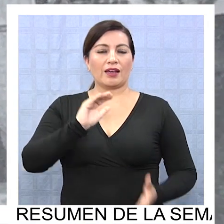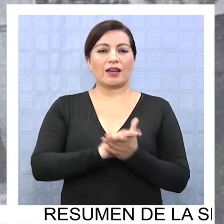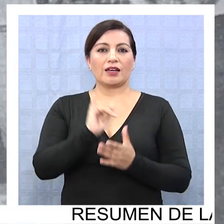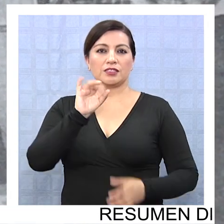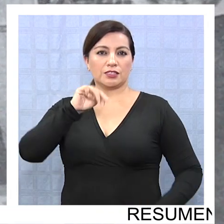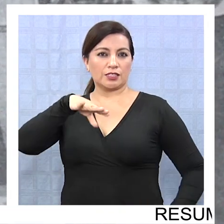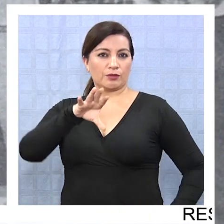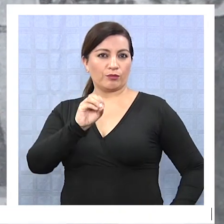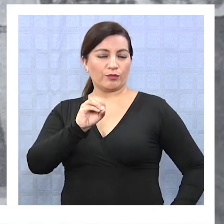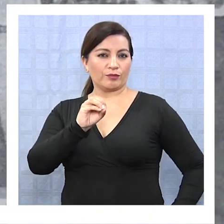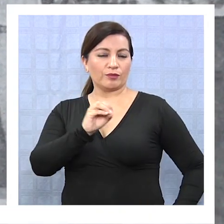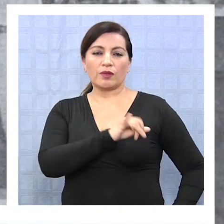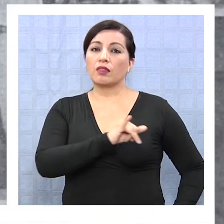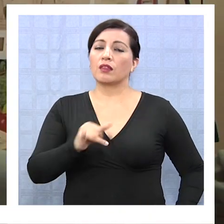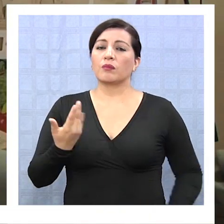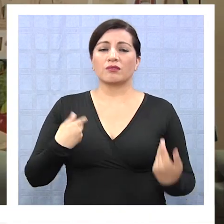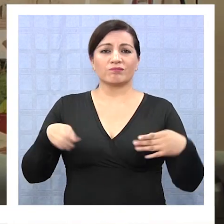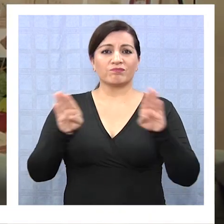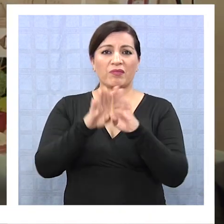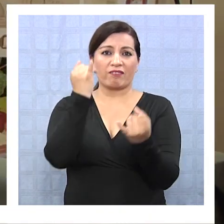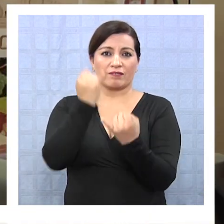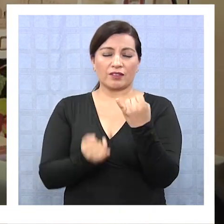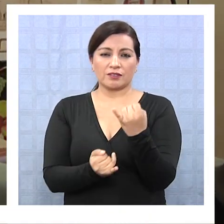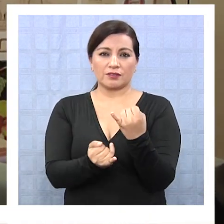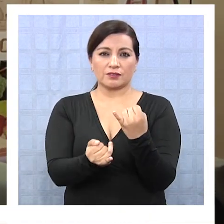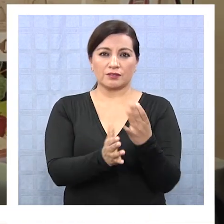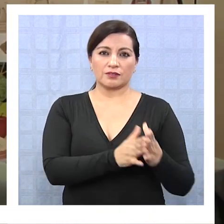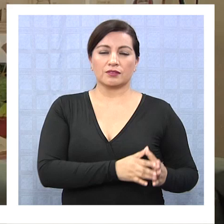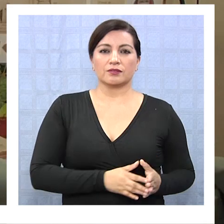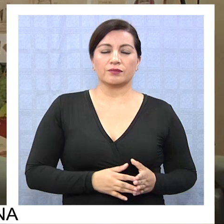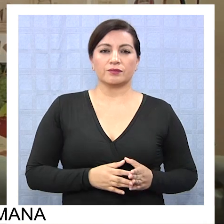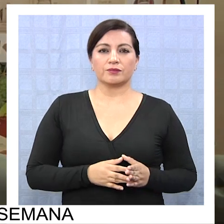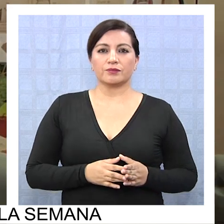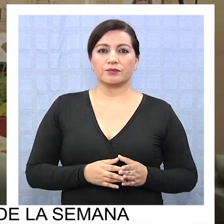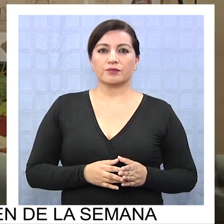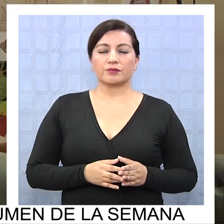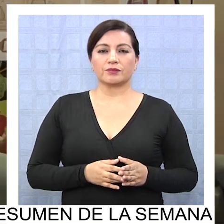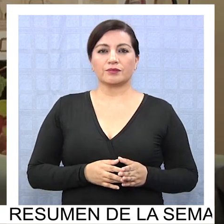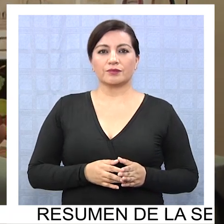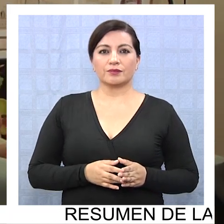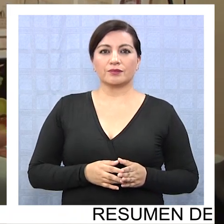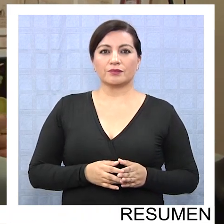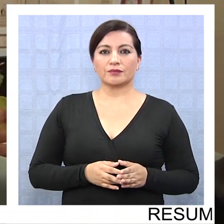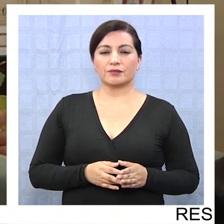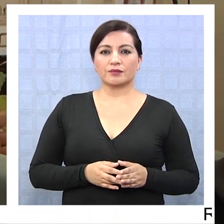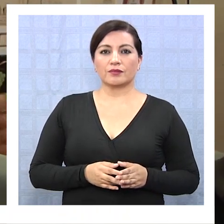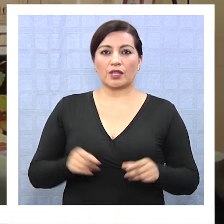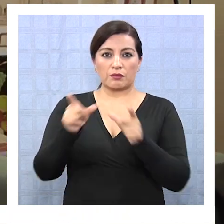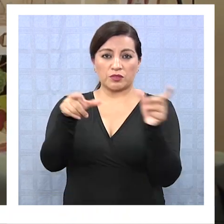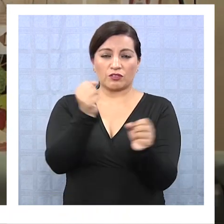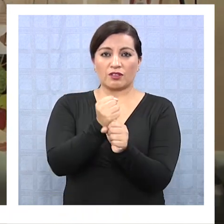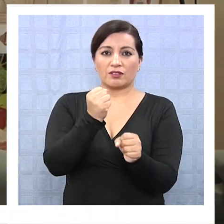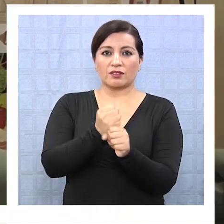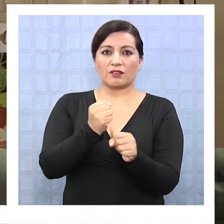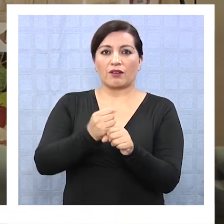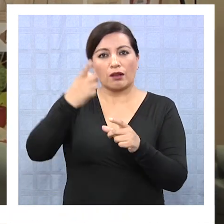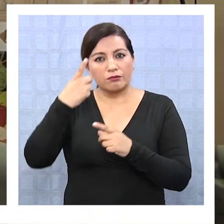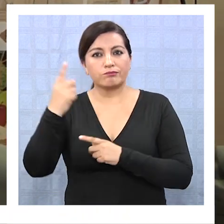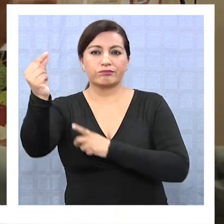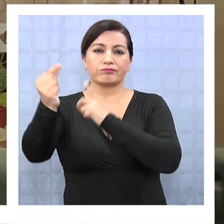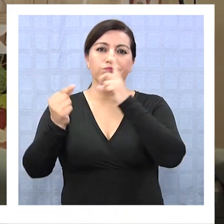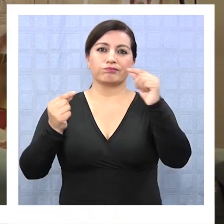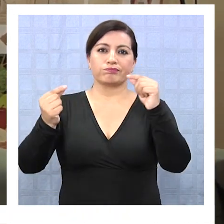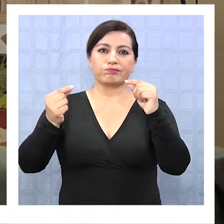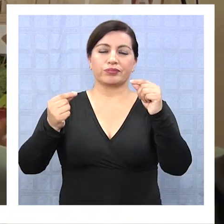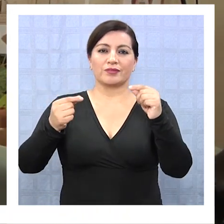del Salitre, y cerramos llevándonos a los trabajadores